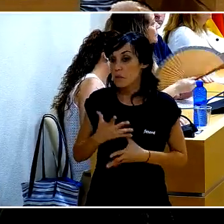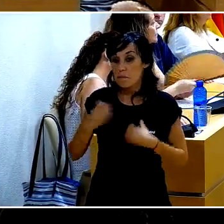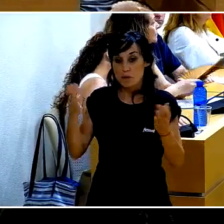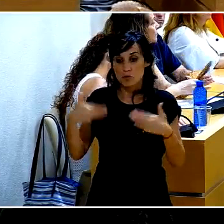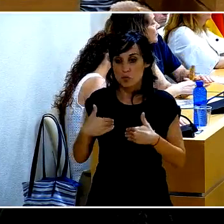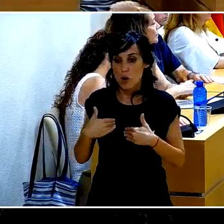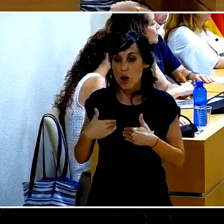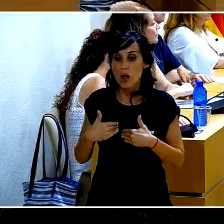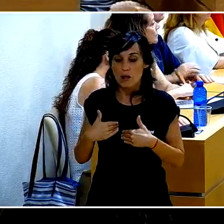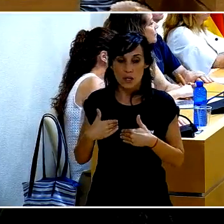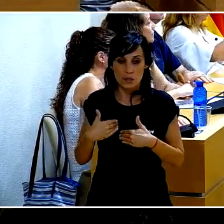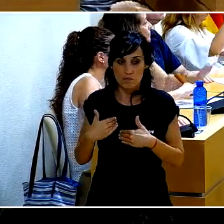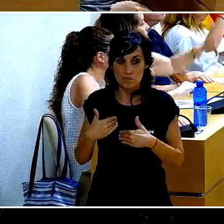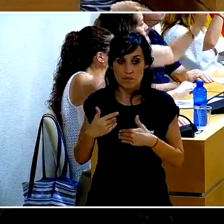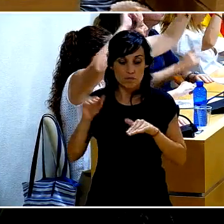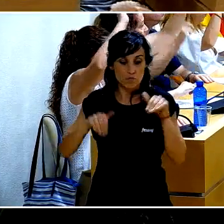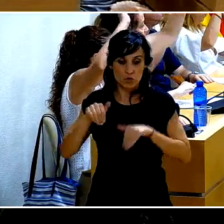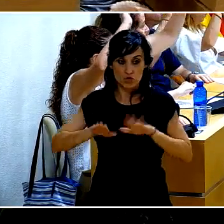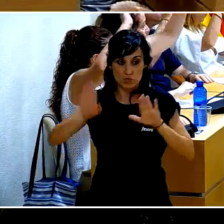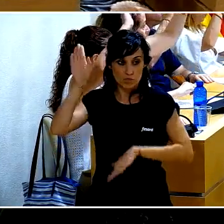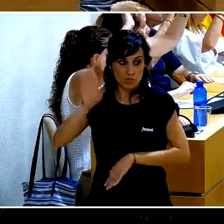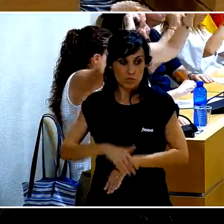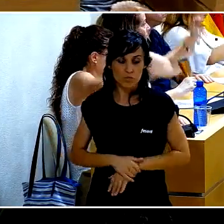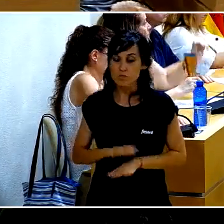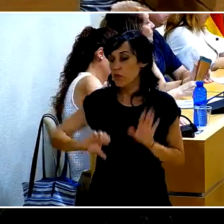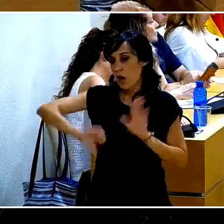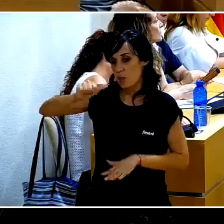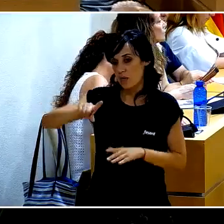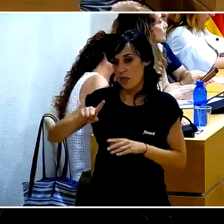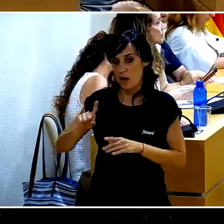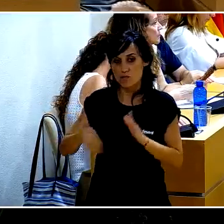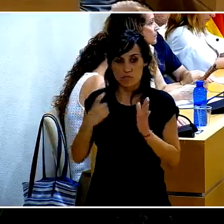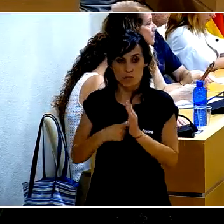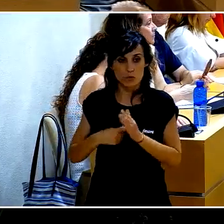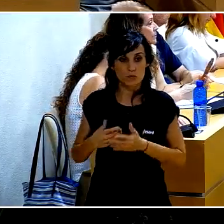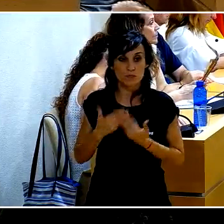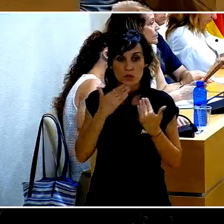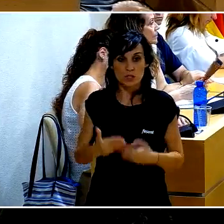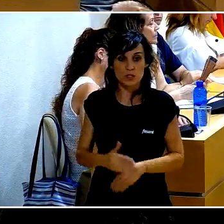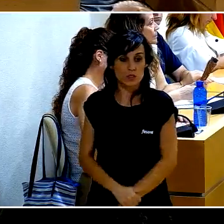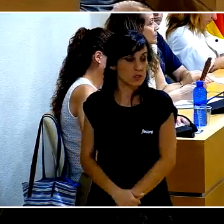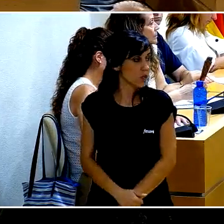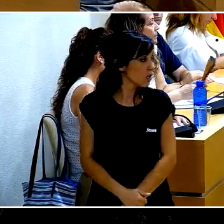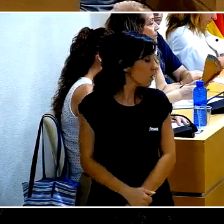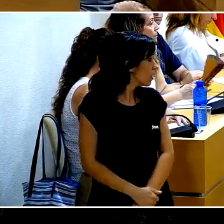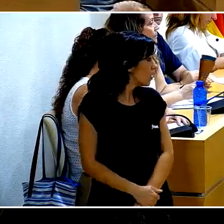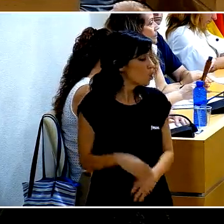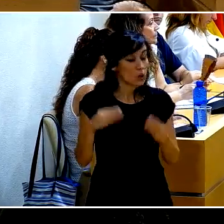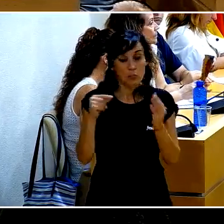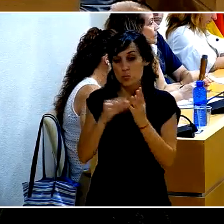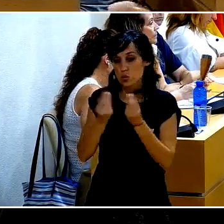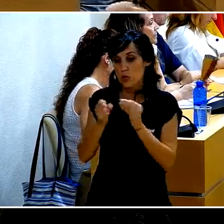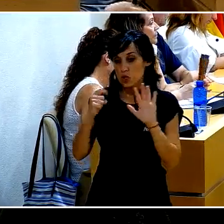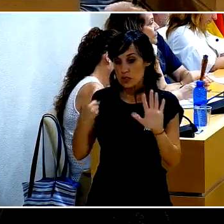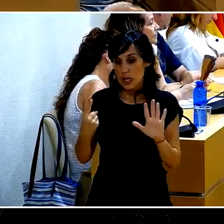passem a la votació. ¿Pots a favor de la proposta? Quedaria aprovada per unanimitat. Moltes gràcies. El punt número 6 d'Hisenda,